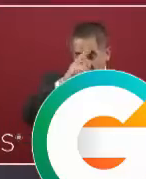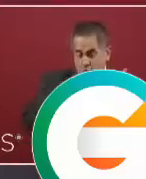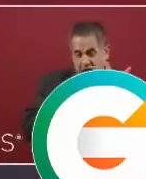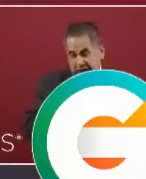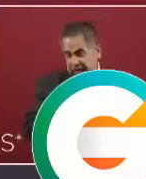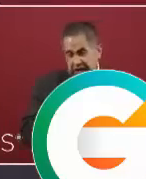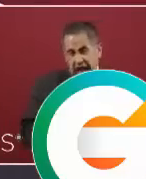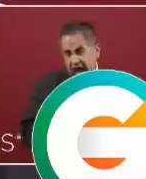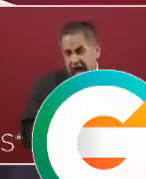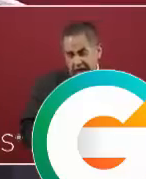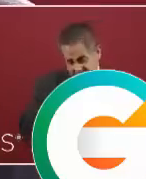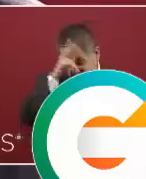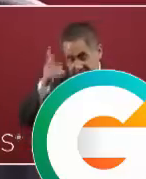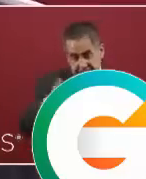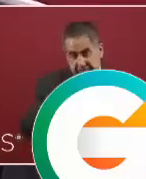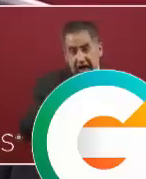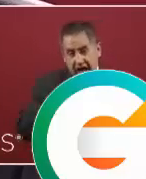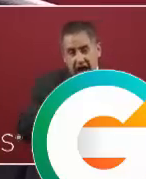Estamos